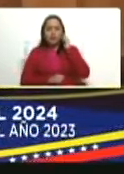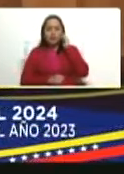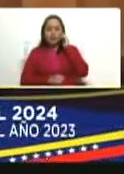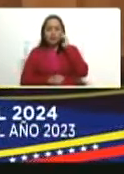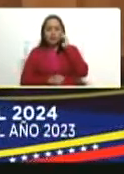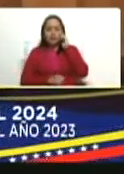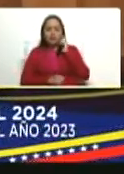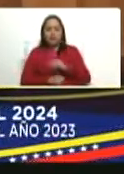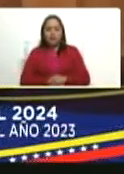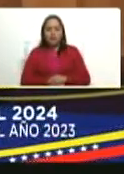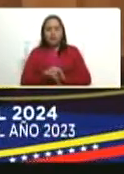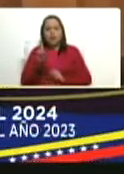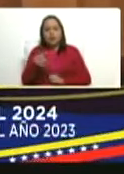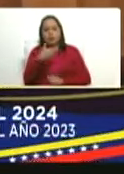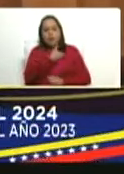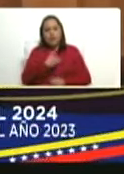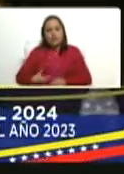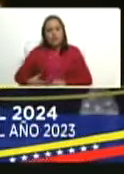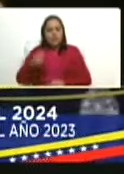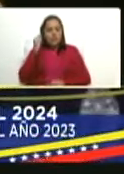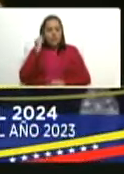y presidenta